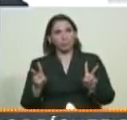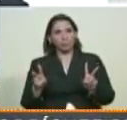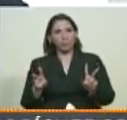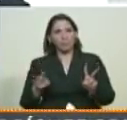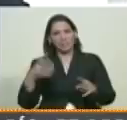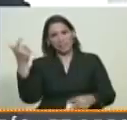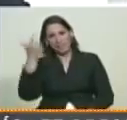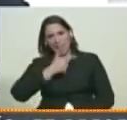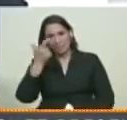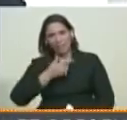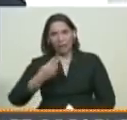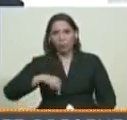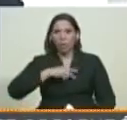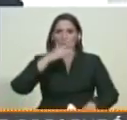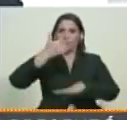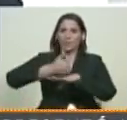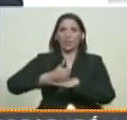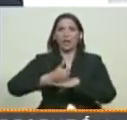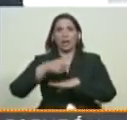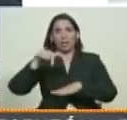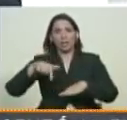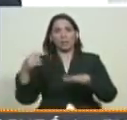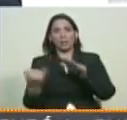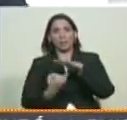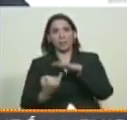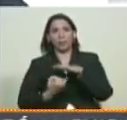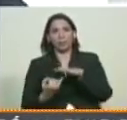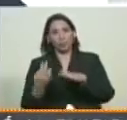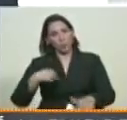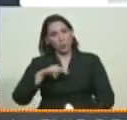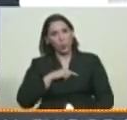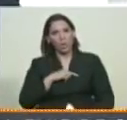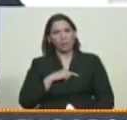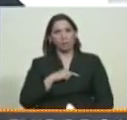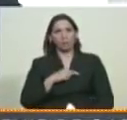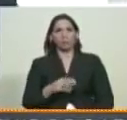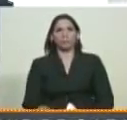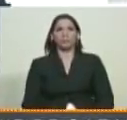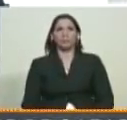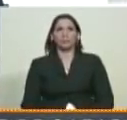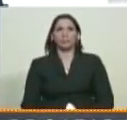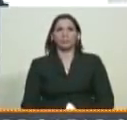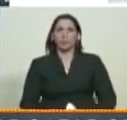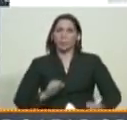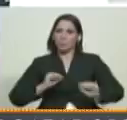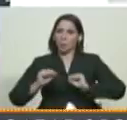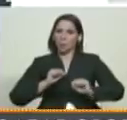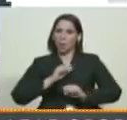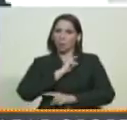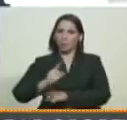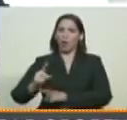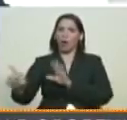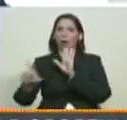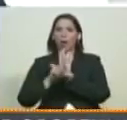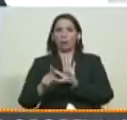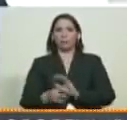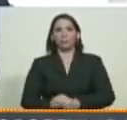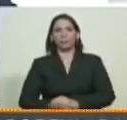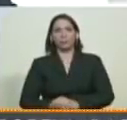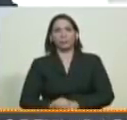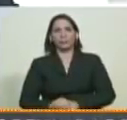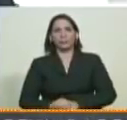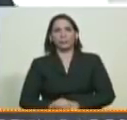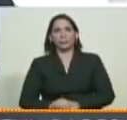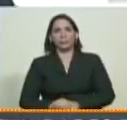nuestros fiscales, y por supuesto de nuestra titularidad en la acción penal. Y voy a colocar dos grandes